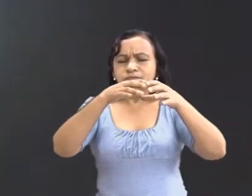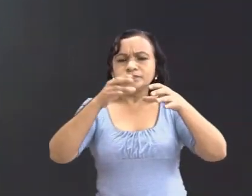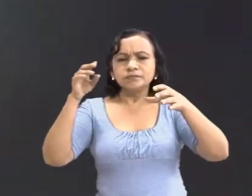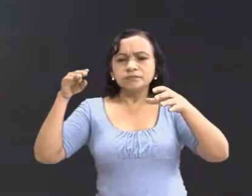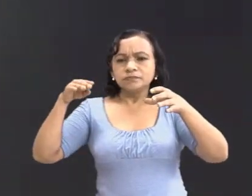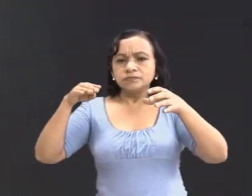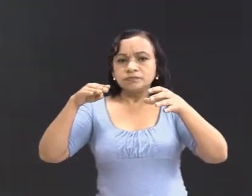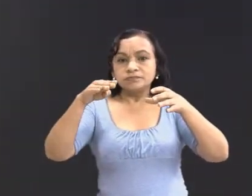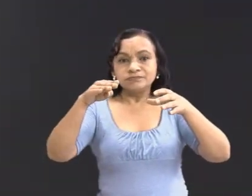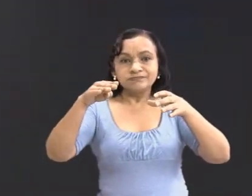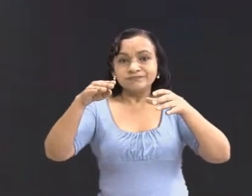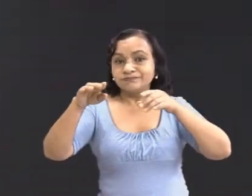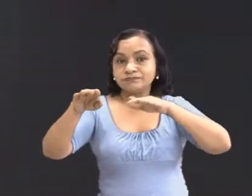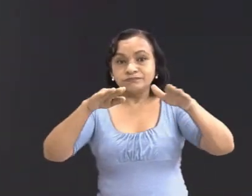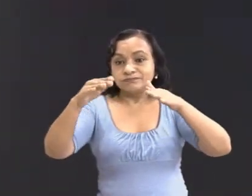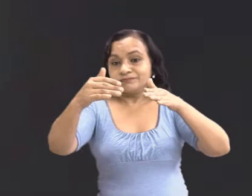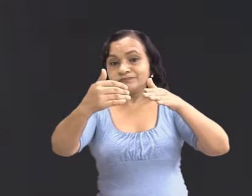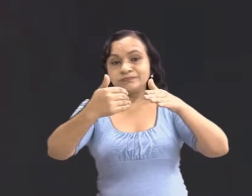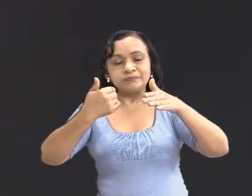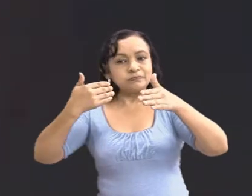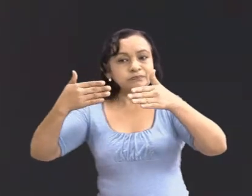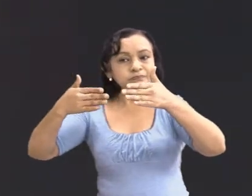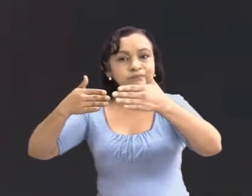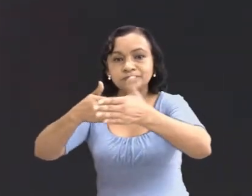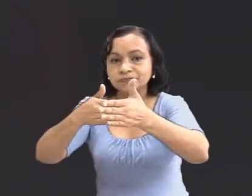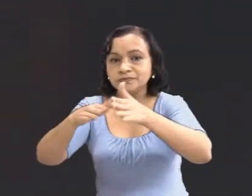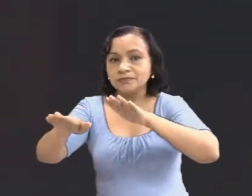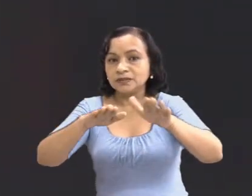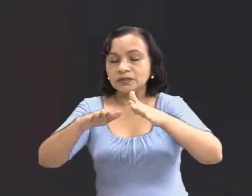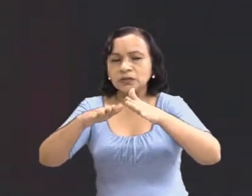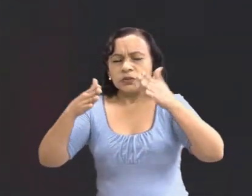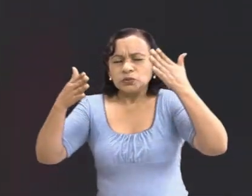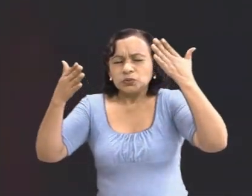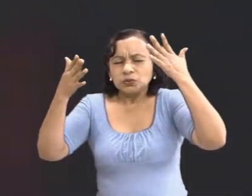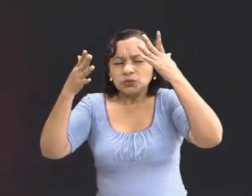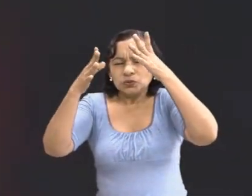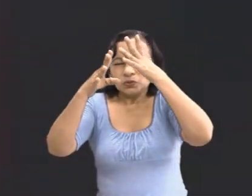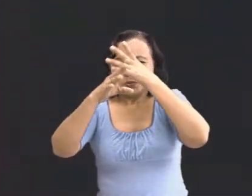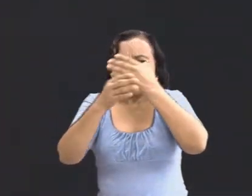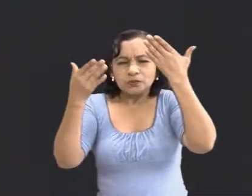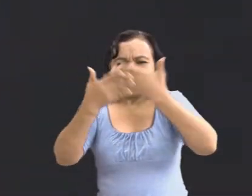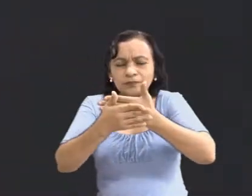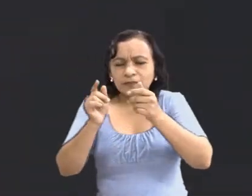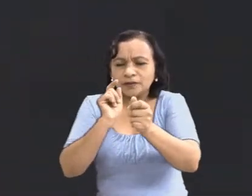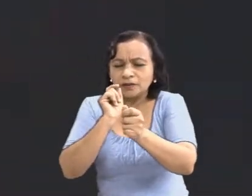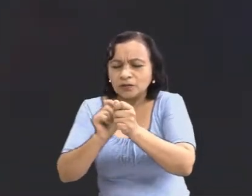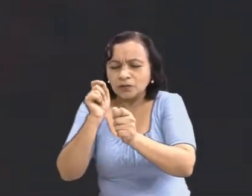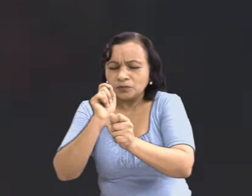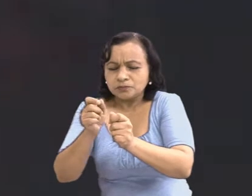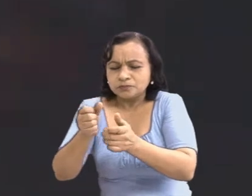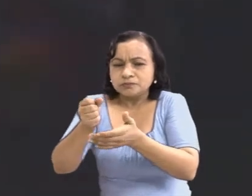Ahí se devolvió porque ya los rieles estaban completamente tapados y se oscureció. Ahí prendimos